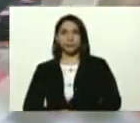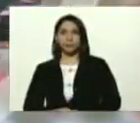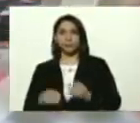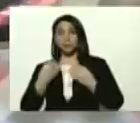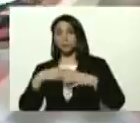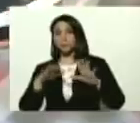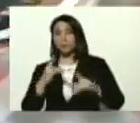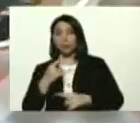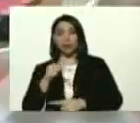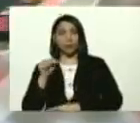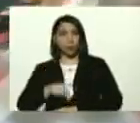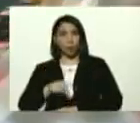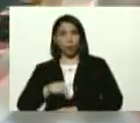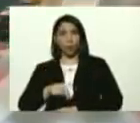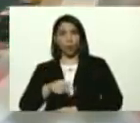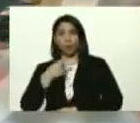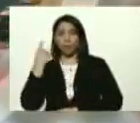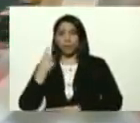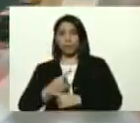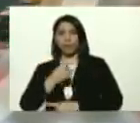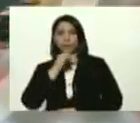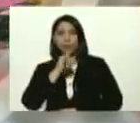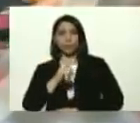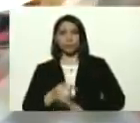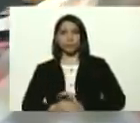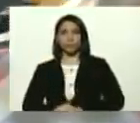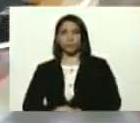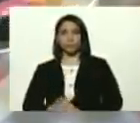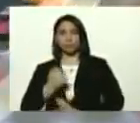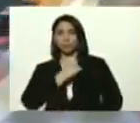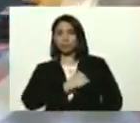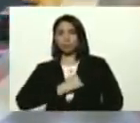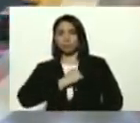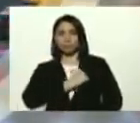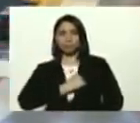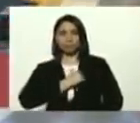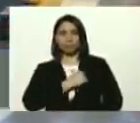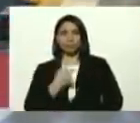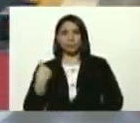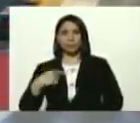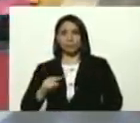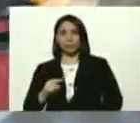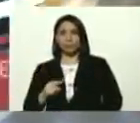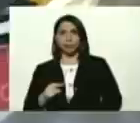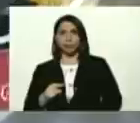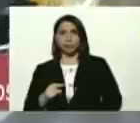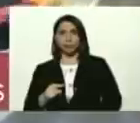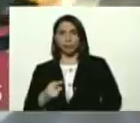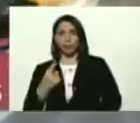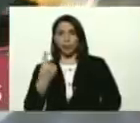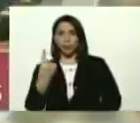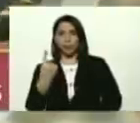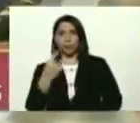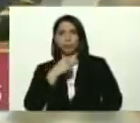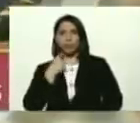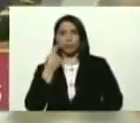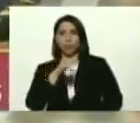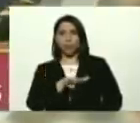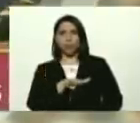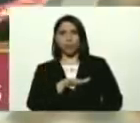hoy debemos informar, lamentablemente tenemos un caso de un